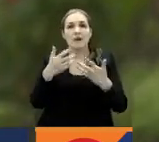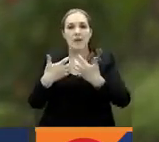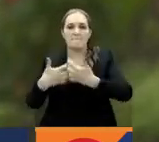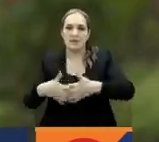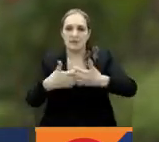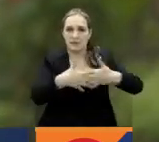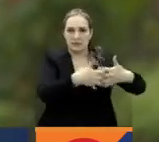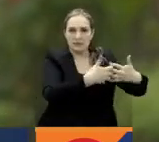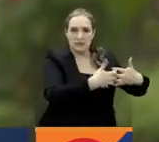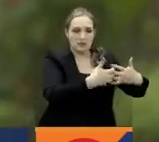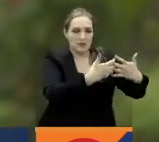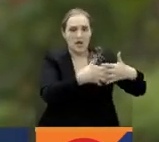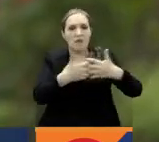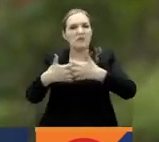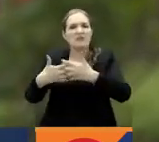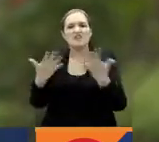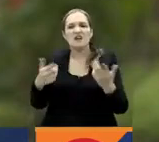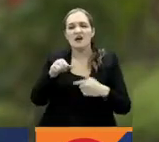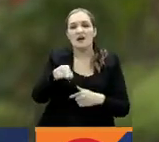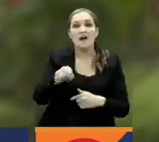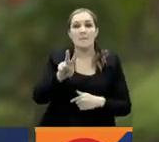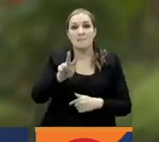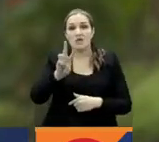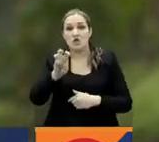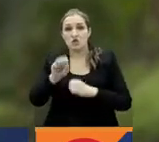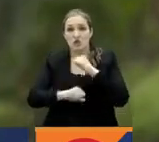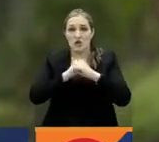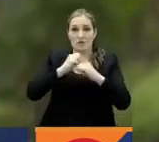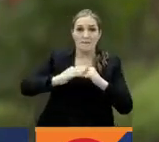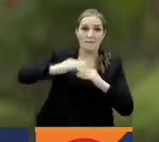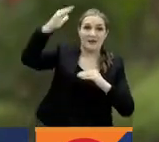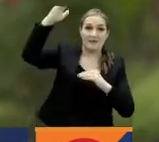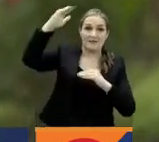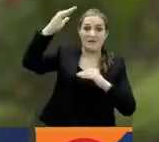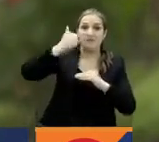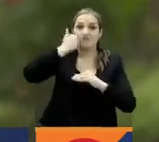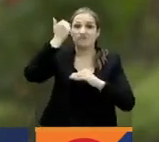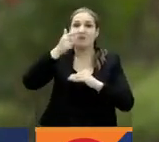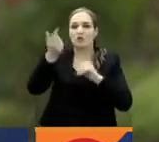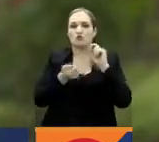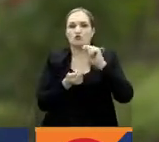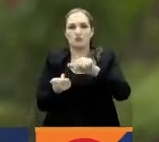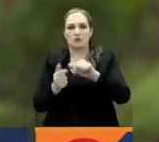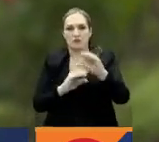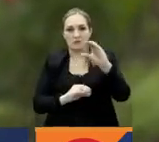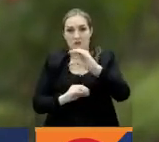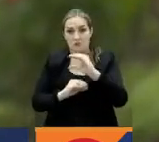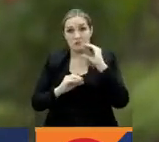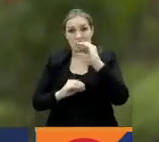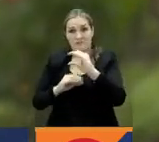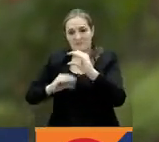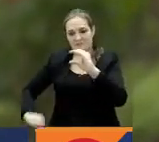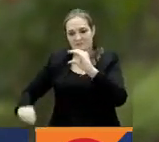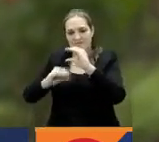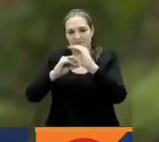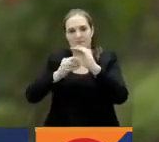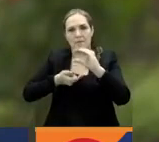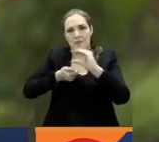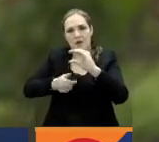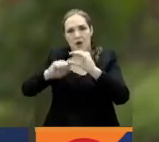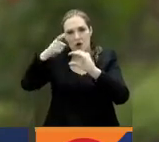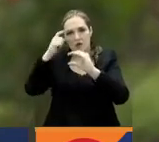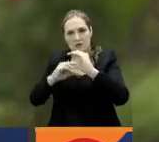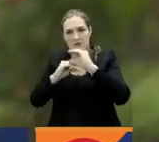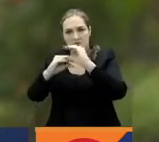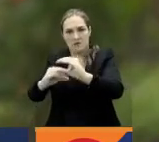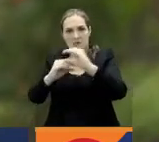personas mayores de 28 años de edad y tendrá un subsidio a la nómina. Pero también el ministro de Trabajo ha confirmado que